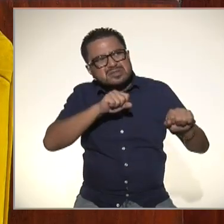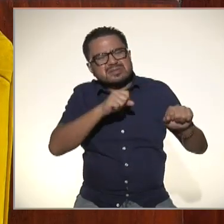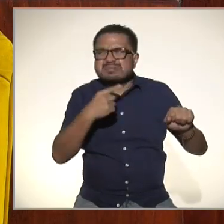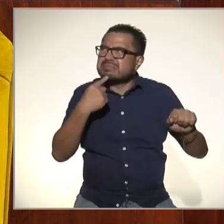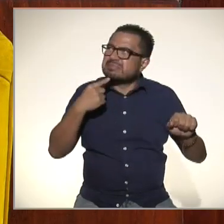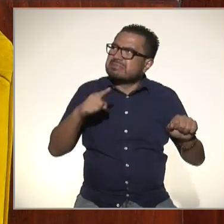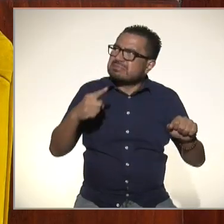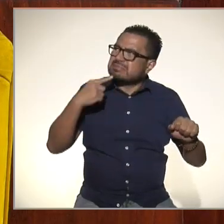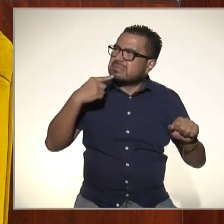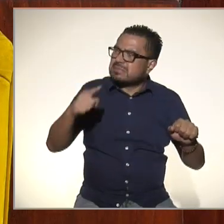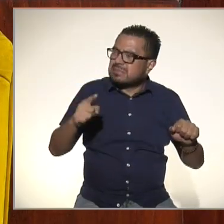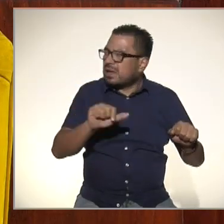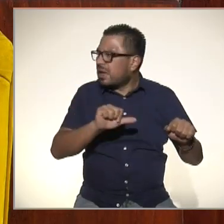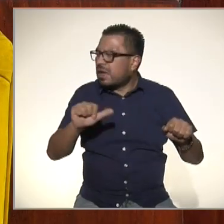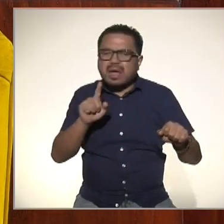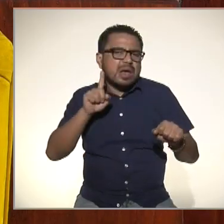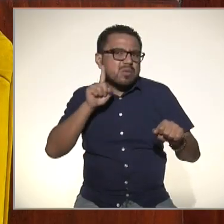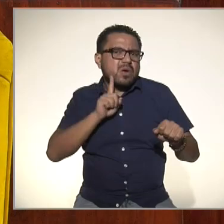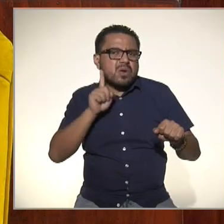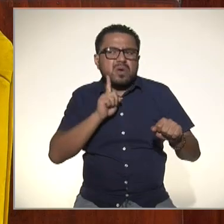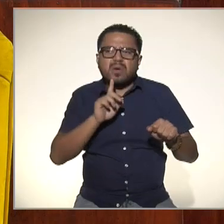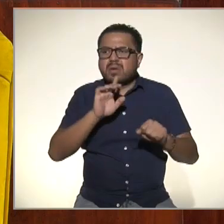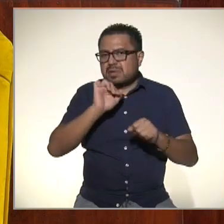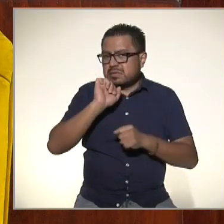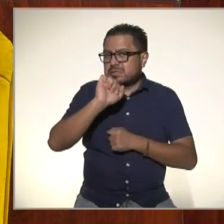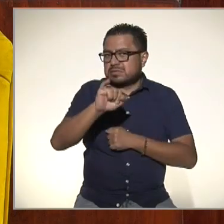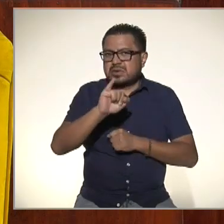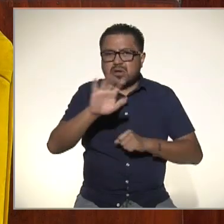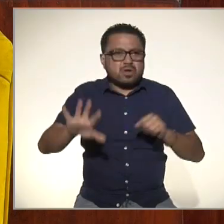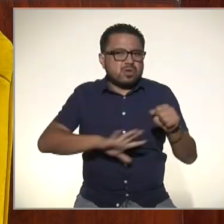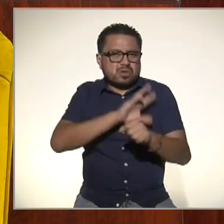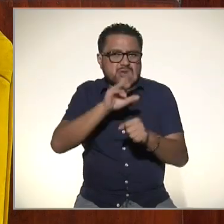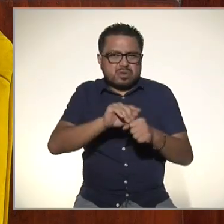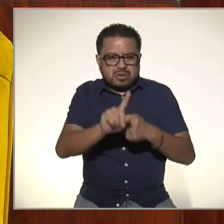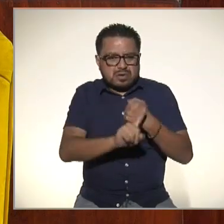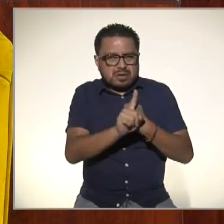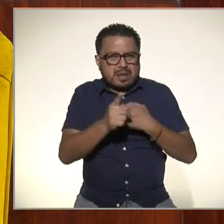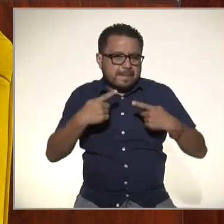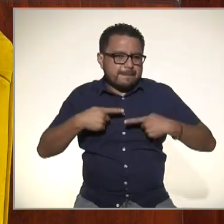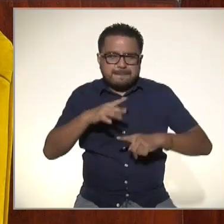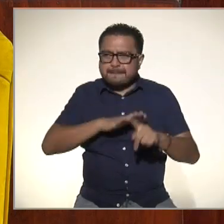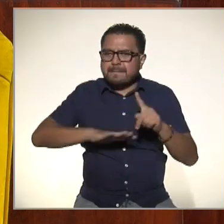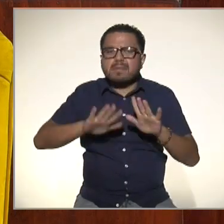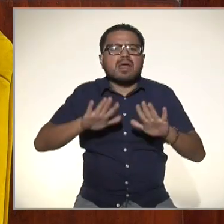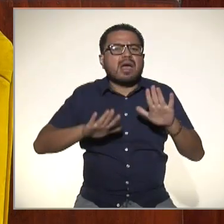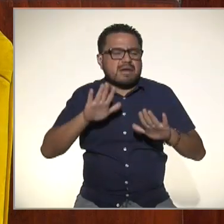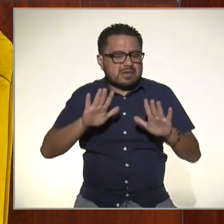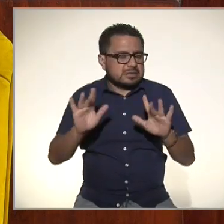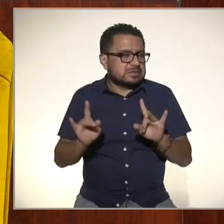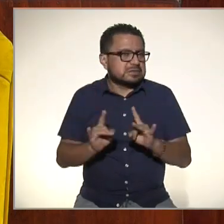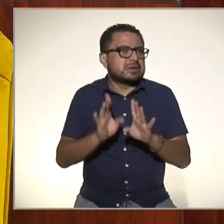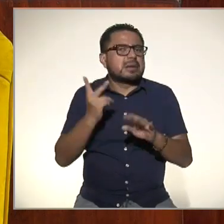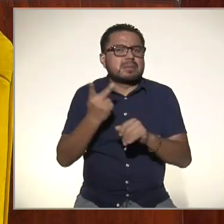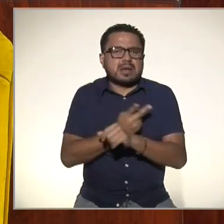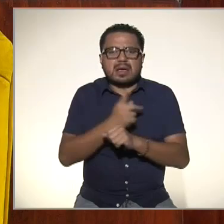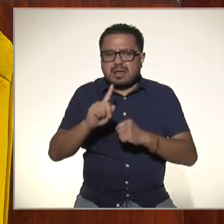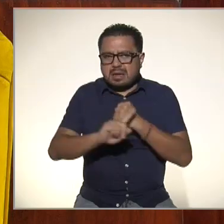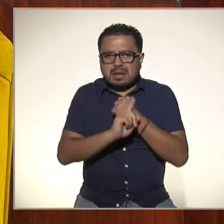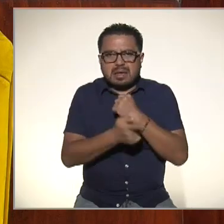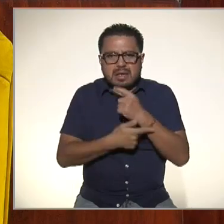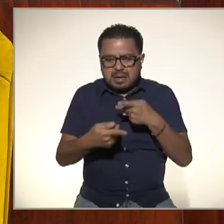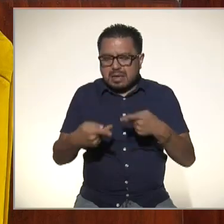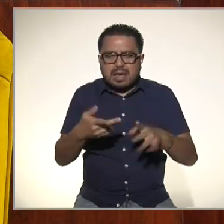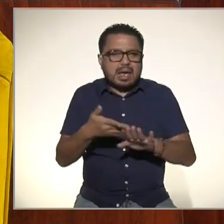demanda específicamente de las mujeres, pero que por supuesto atañe a toda la sociedad, y que es que cuando llega a suceder un embarazo no